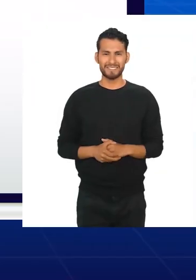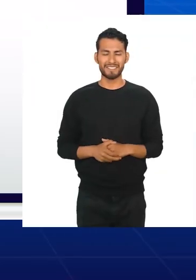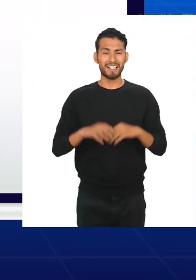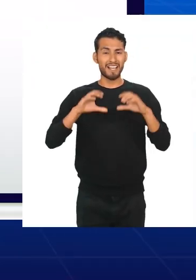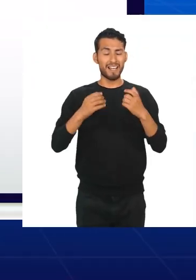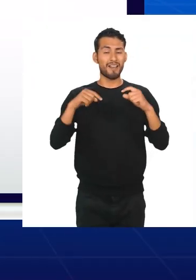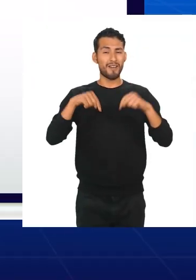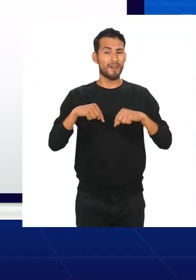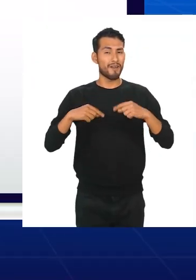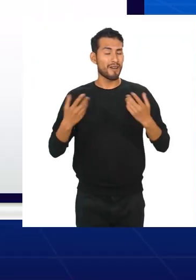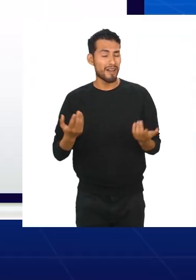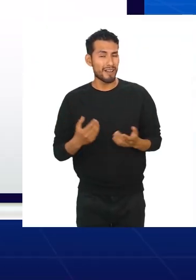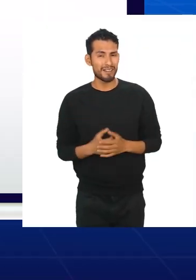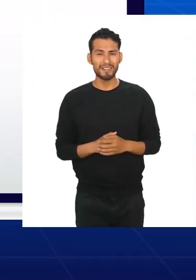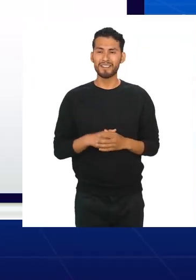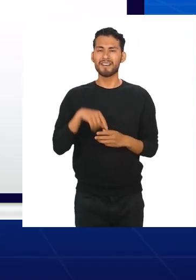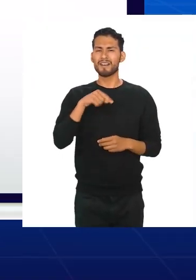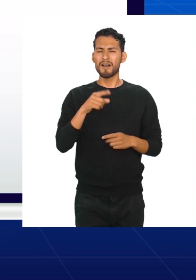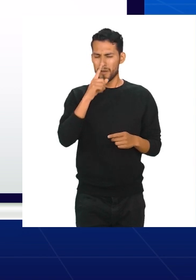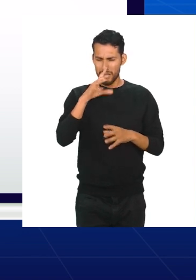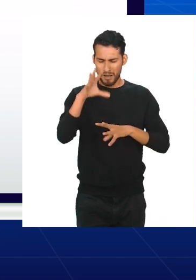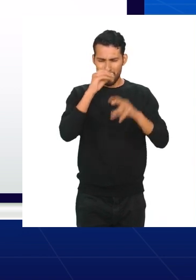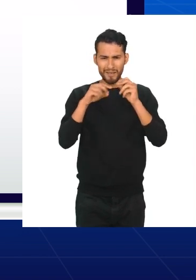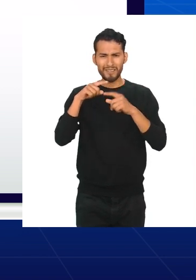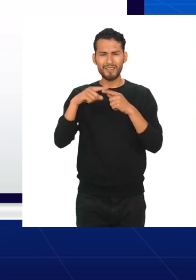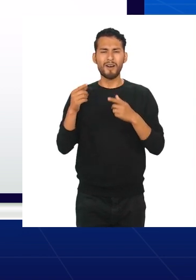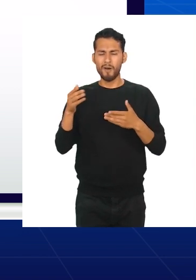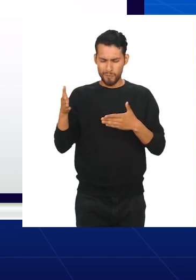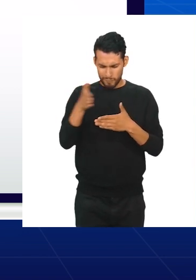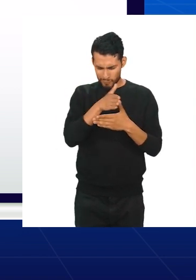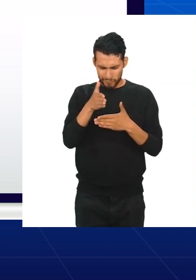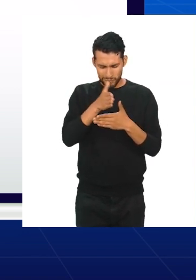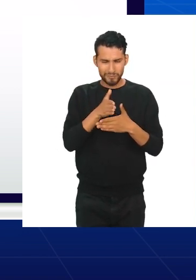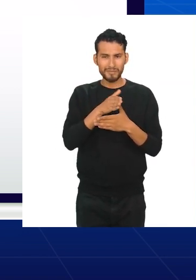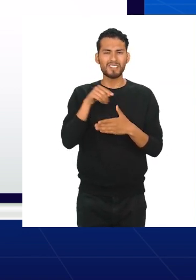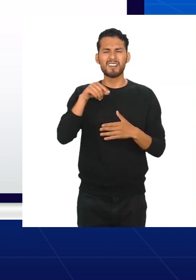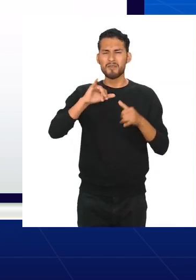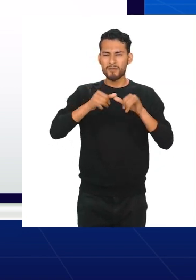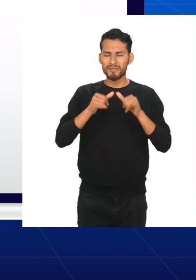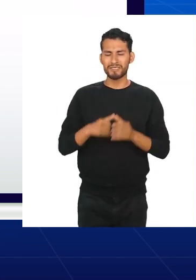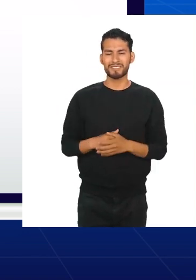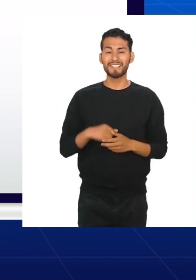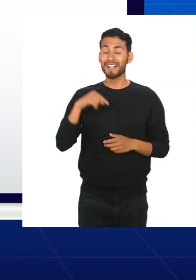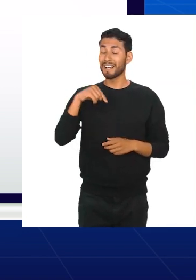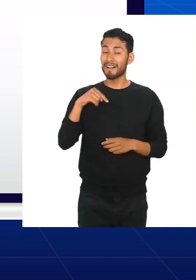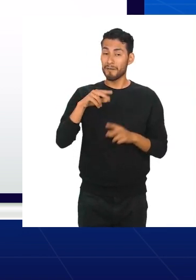En la clase de hoy aprendimos sobre las medidas de posición. Se definen como